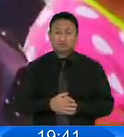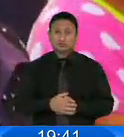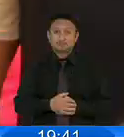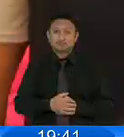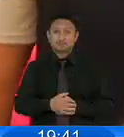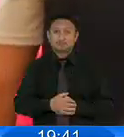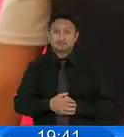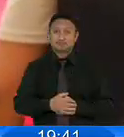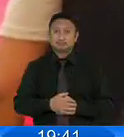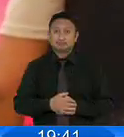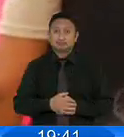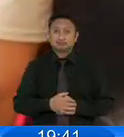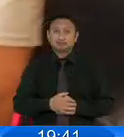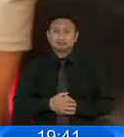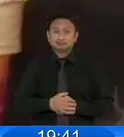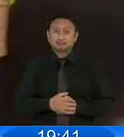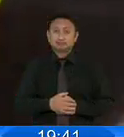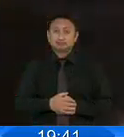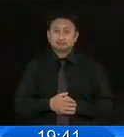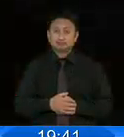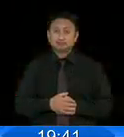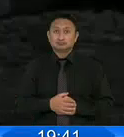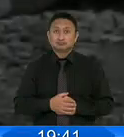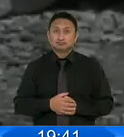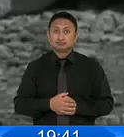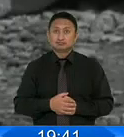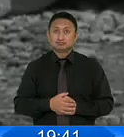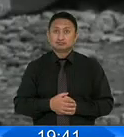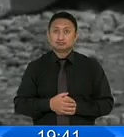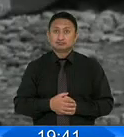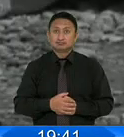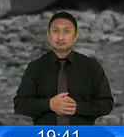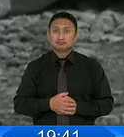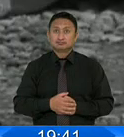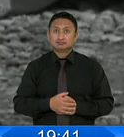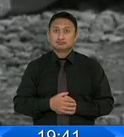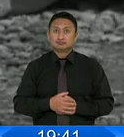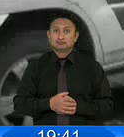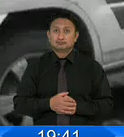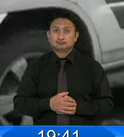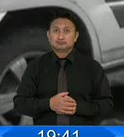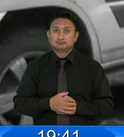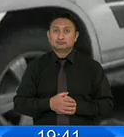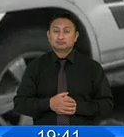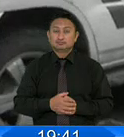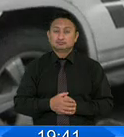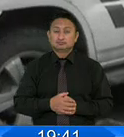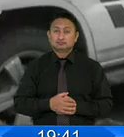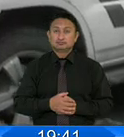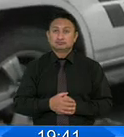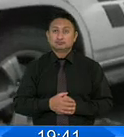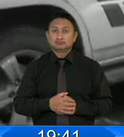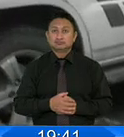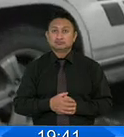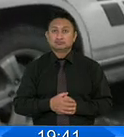la paz. En vía Salitre, con cámara de Hilario Vera, informó Jorge